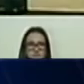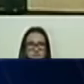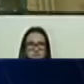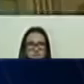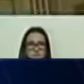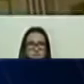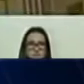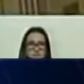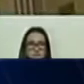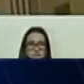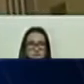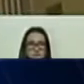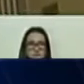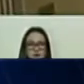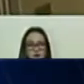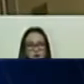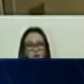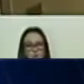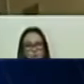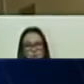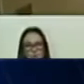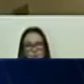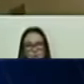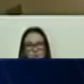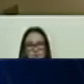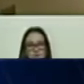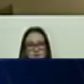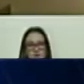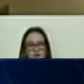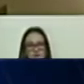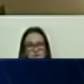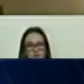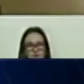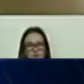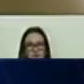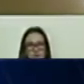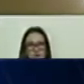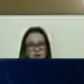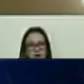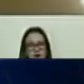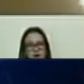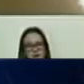Presidente, ahora escuchamos por Rusia Today a Erika Ortega Sanoja.